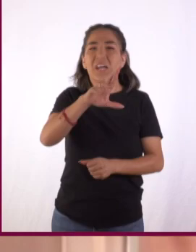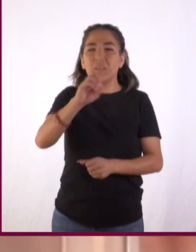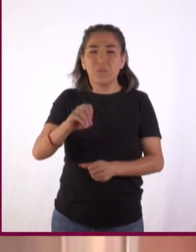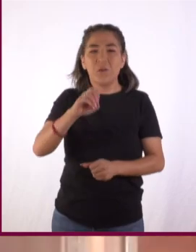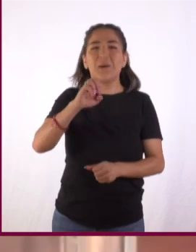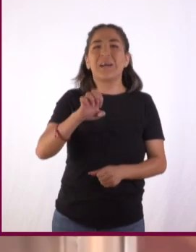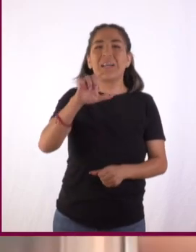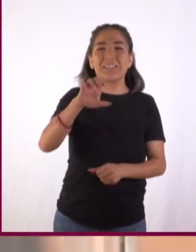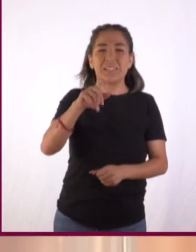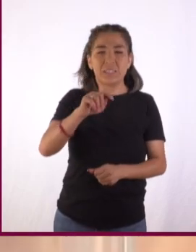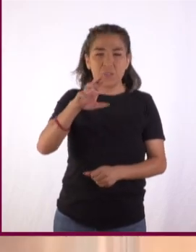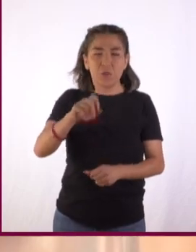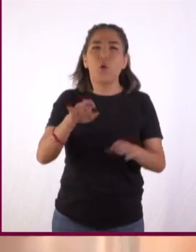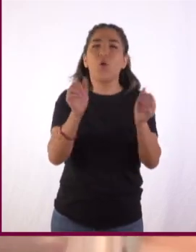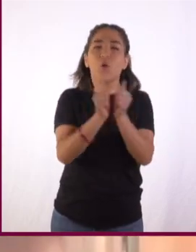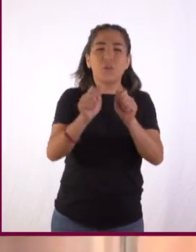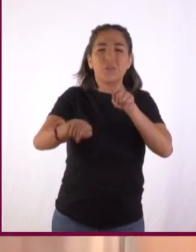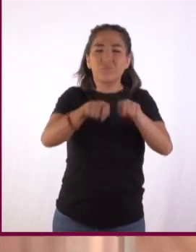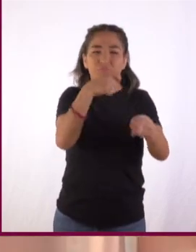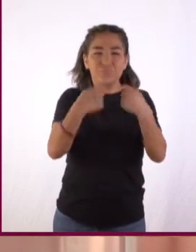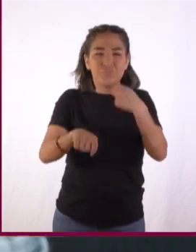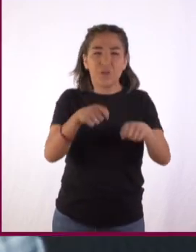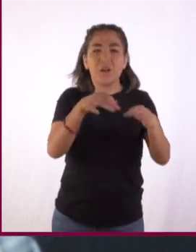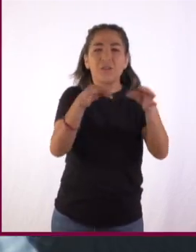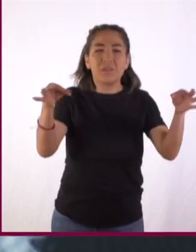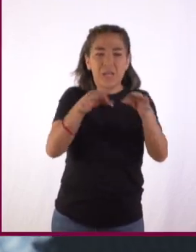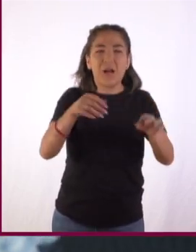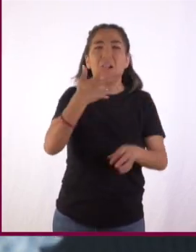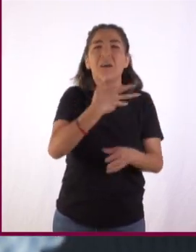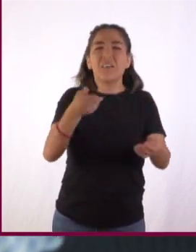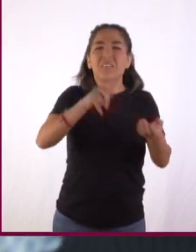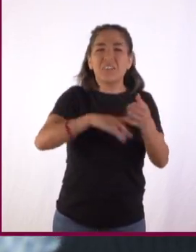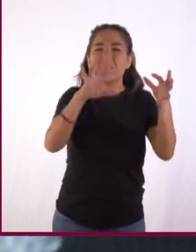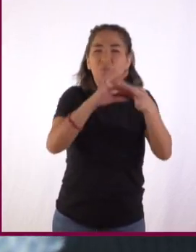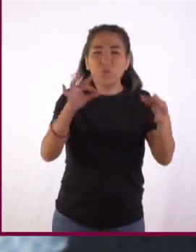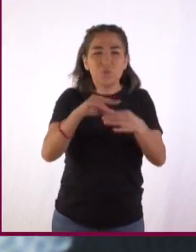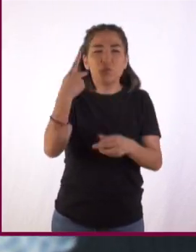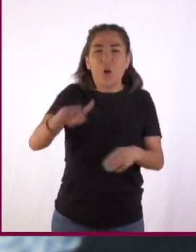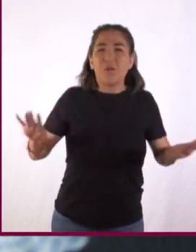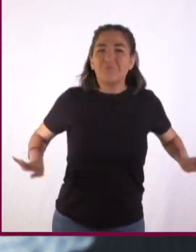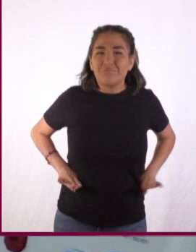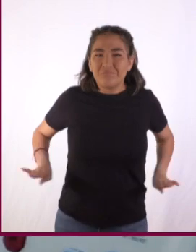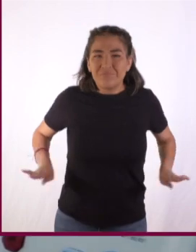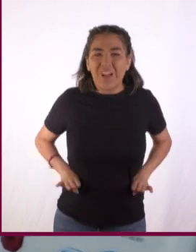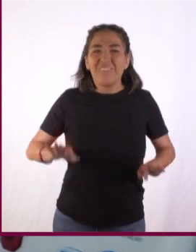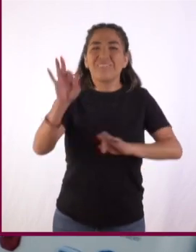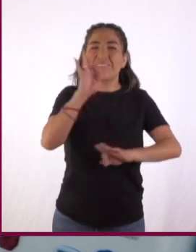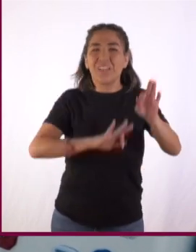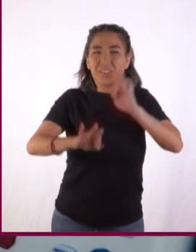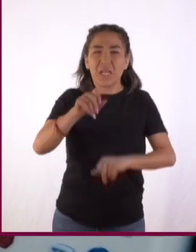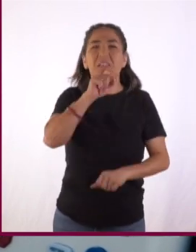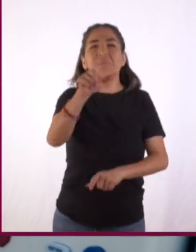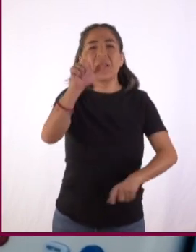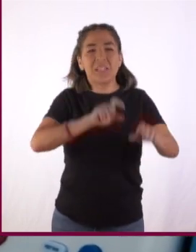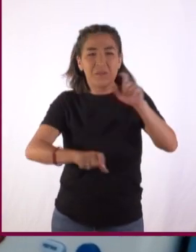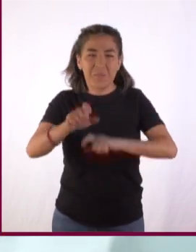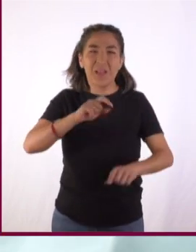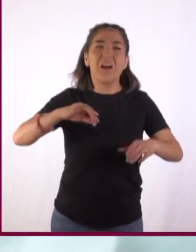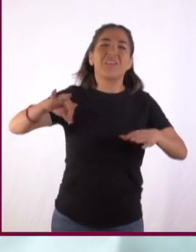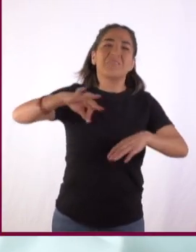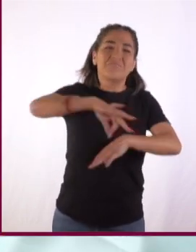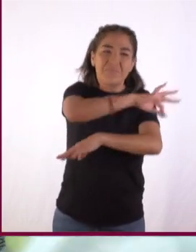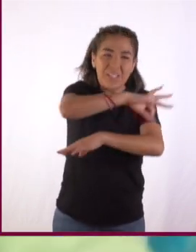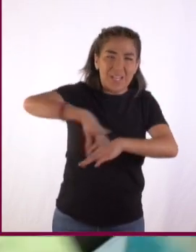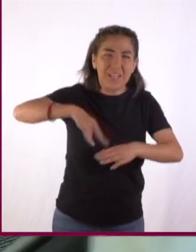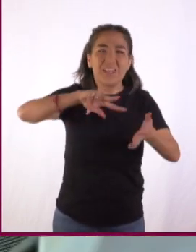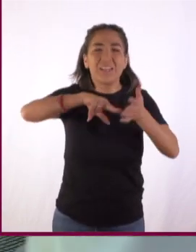materiales ferroeléctricos o en bandas elásticas, además de que ayuda a explicar fenómenos propios de la física, pero también de la